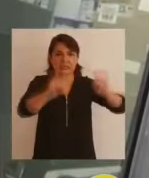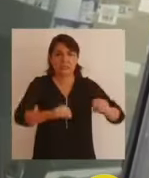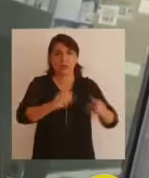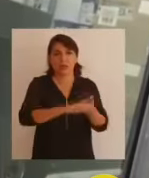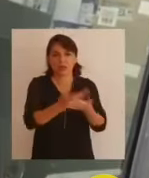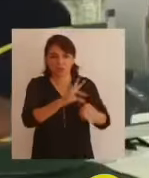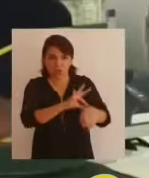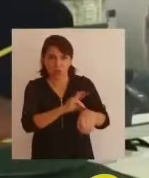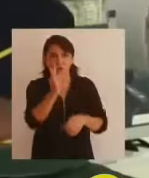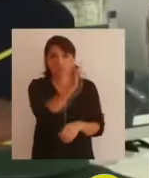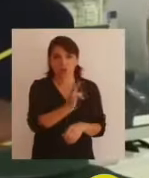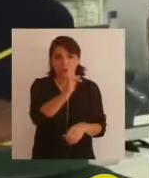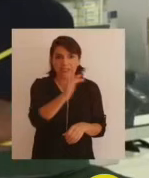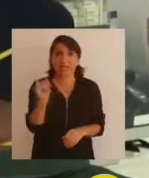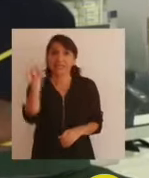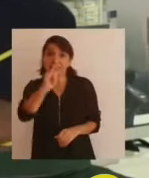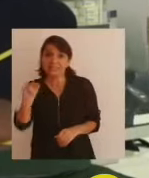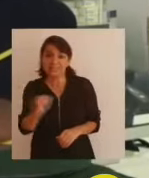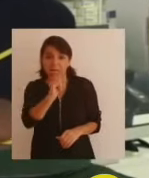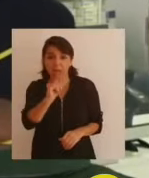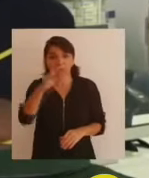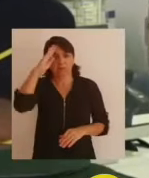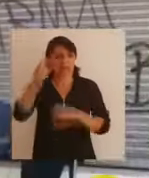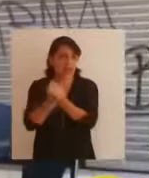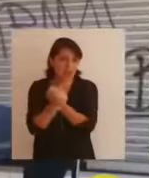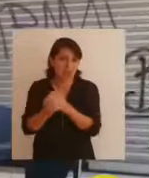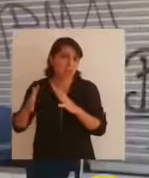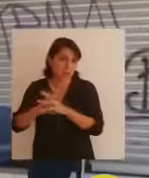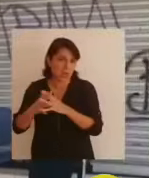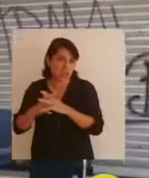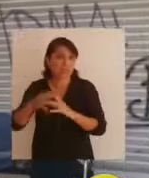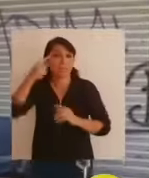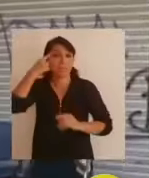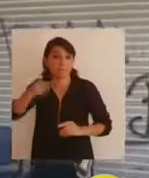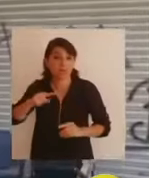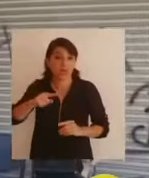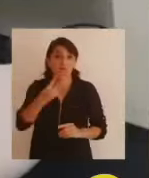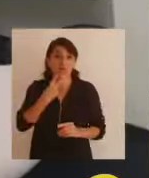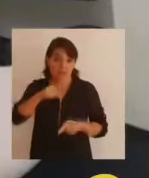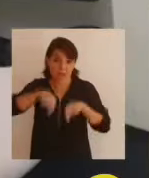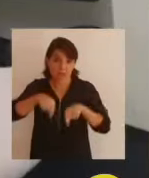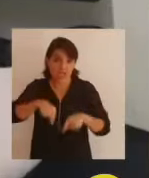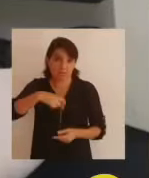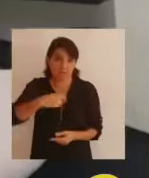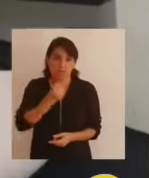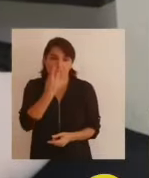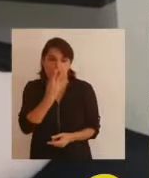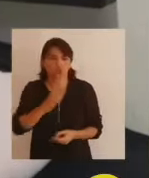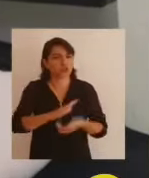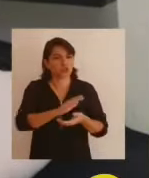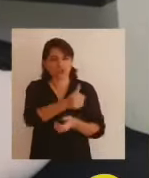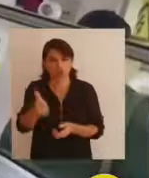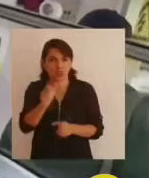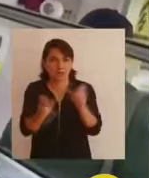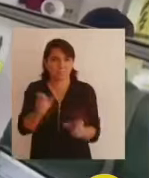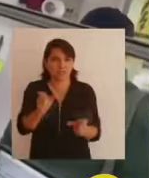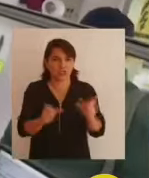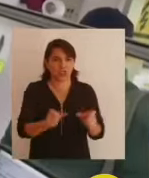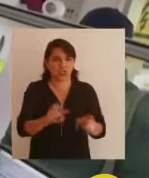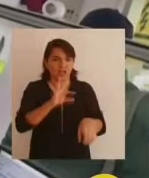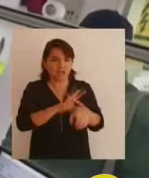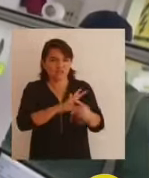FONASA, ISAPRE, CAPREVENA, DIPRECA, pero tienen que residir en la comuna. Todos los pacientes que sean crónicos, ya